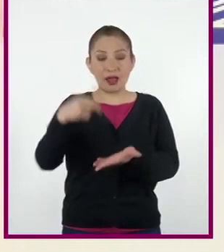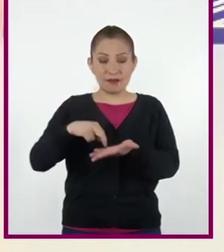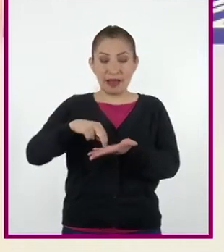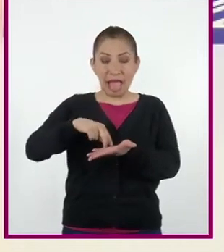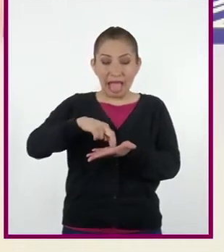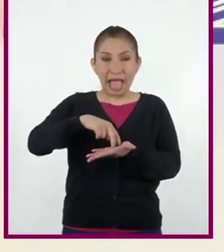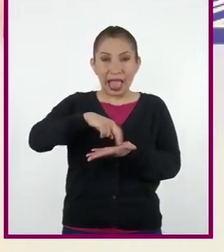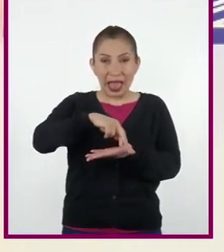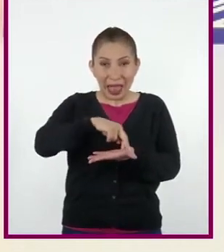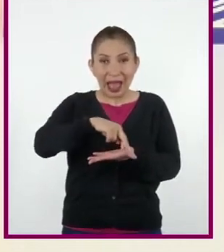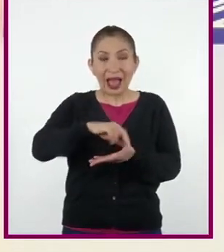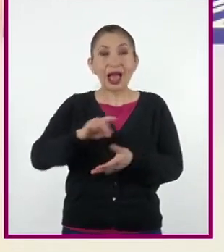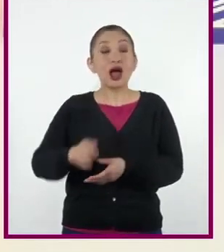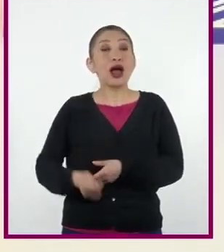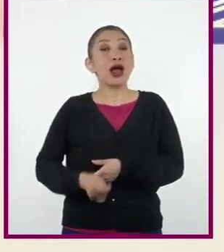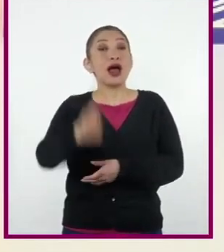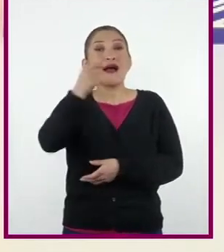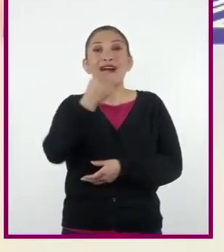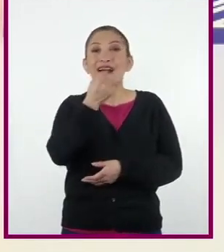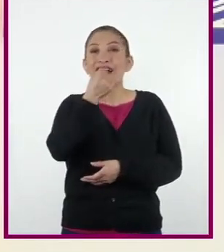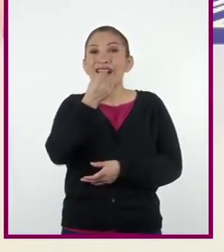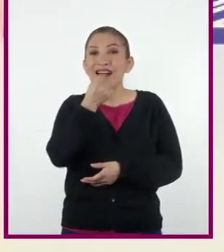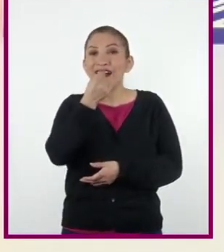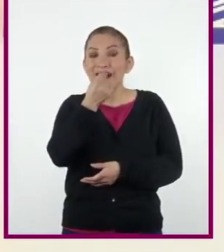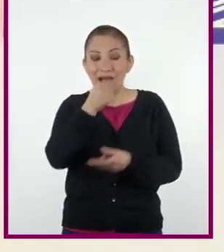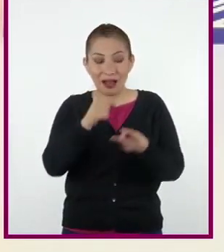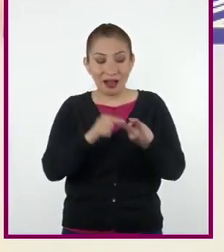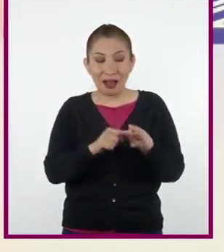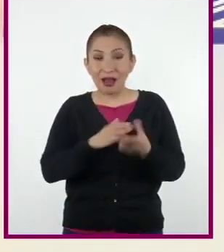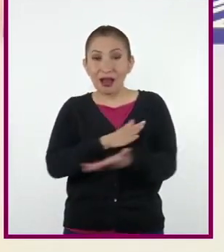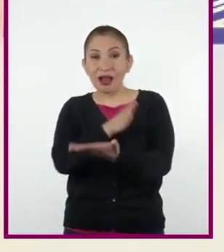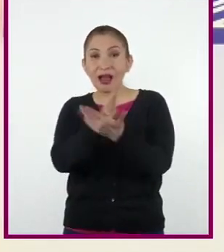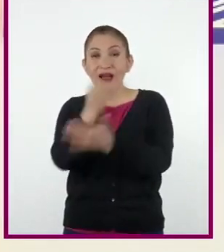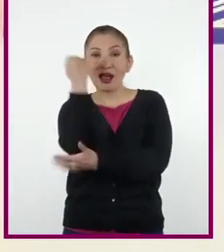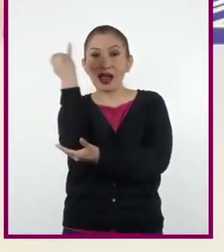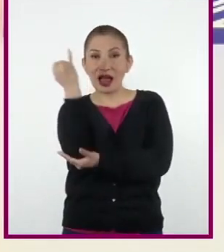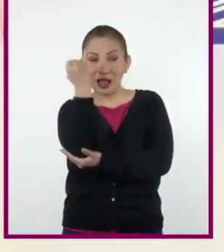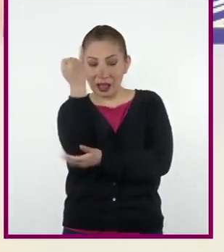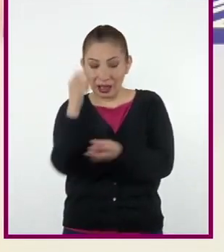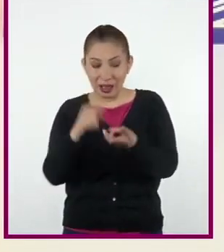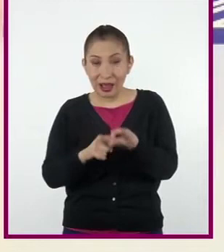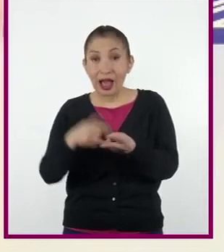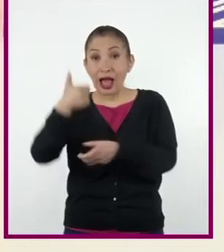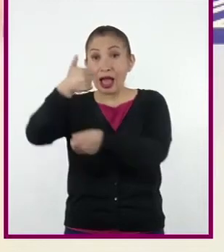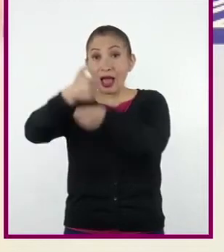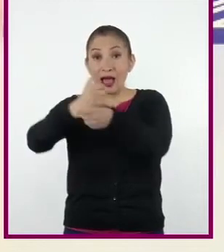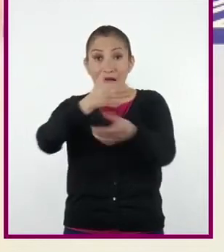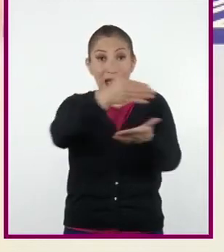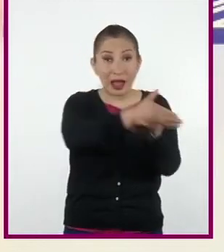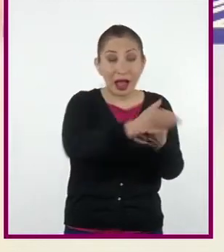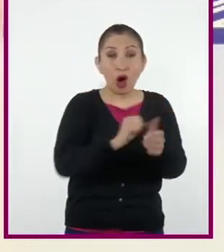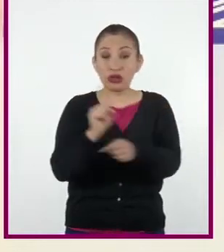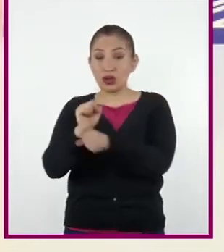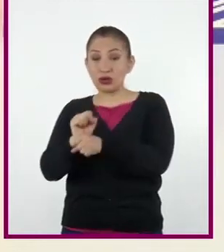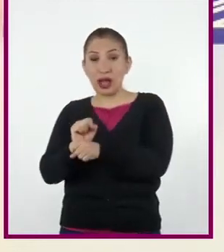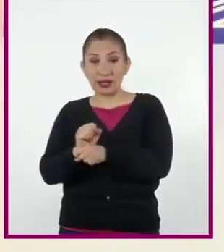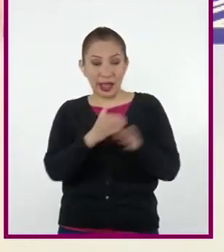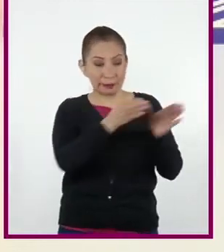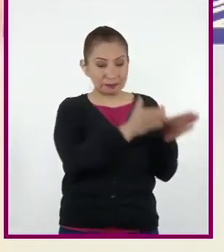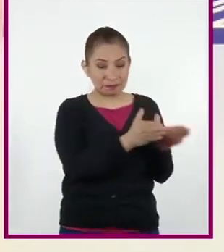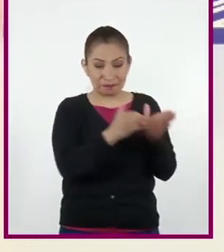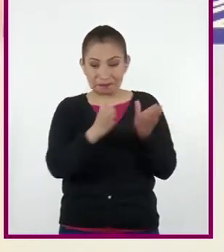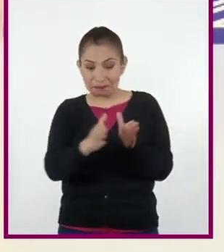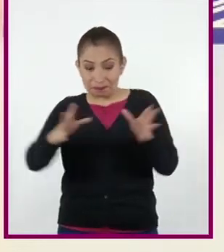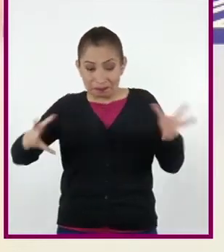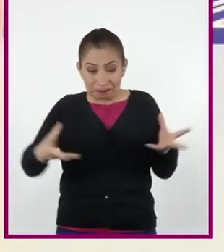vez, cuando les salió el primer diente, su ingreso a preescolar, a la primaria y secundaria.